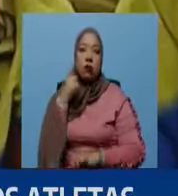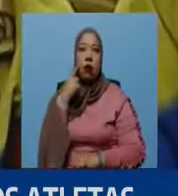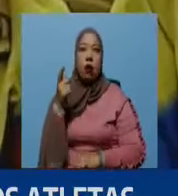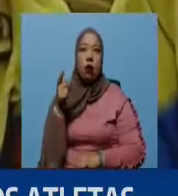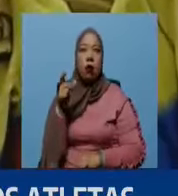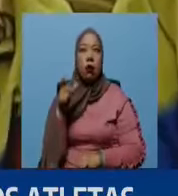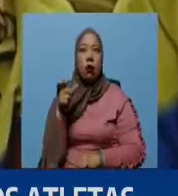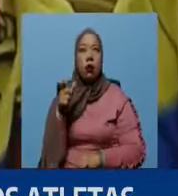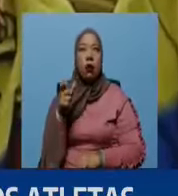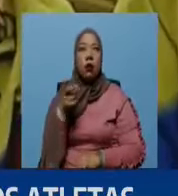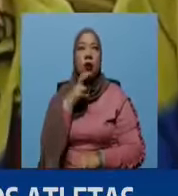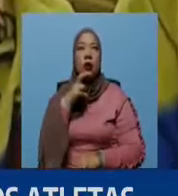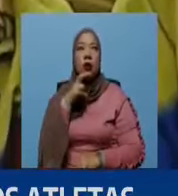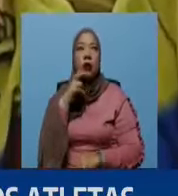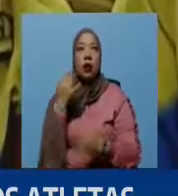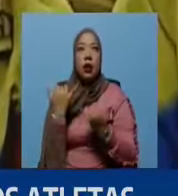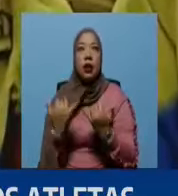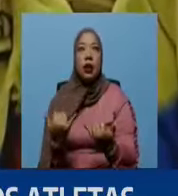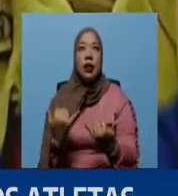ya tenías el oro en la mano,